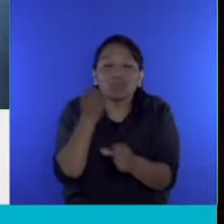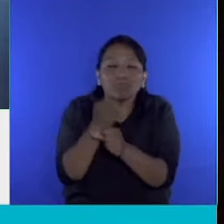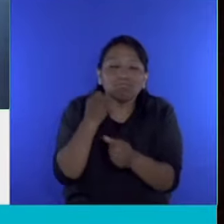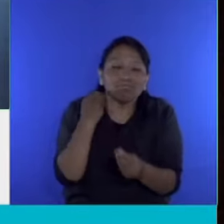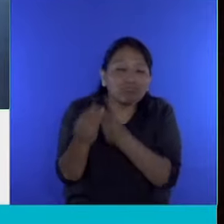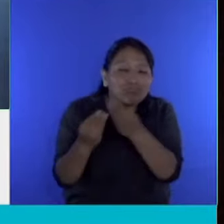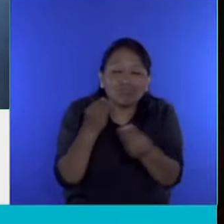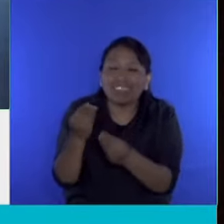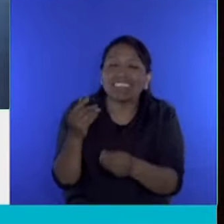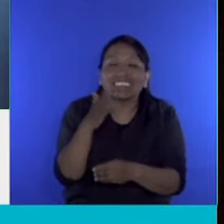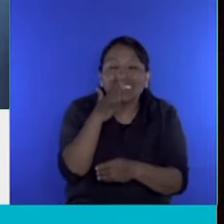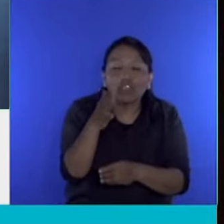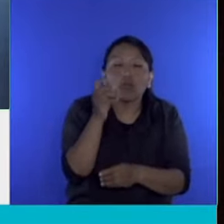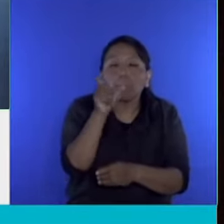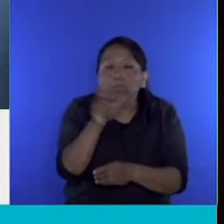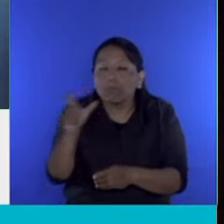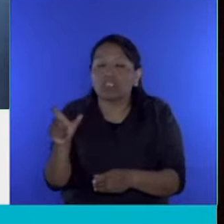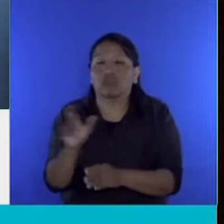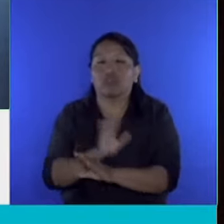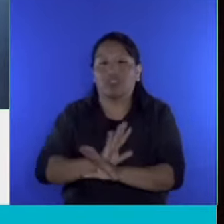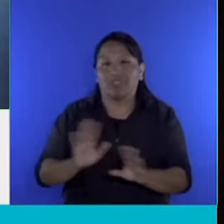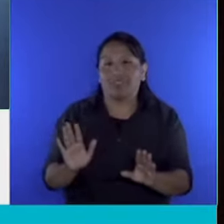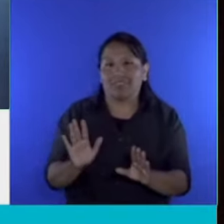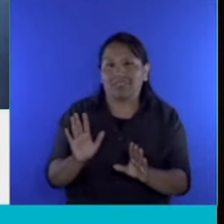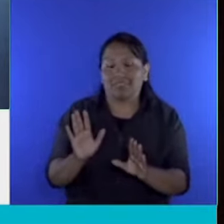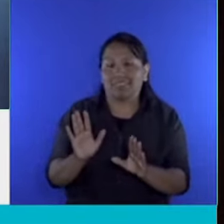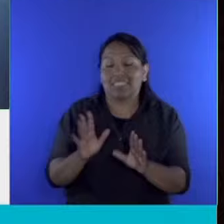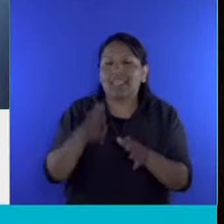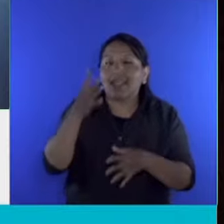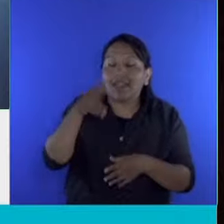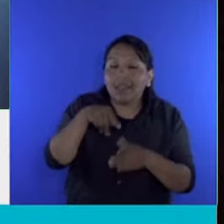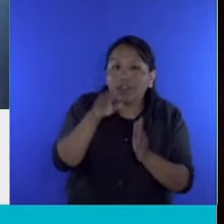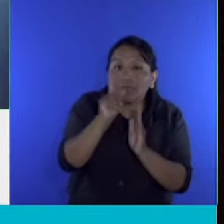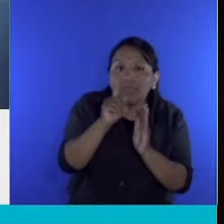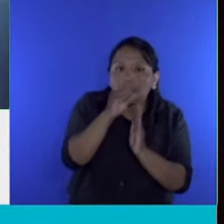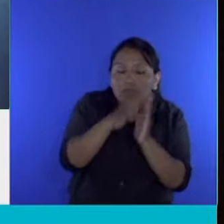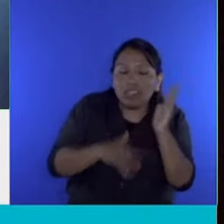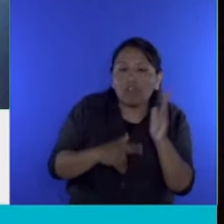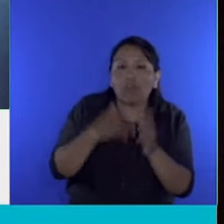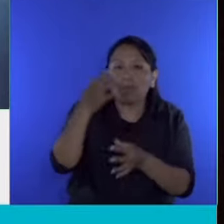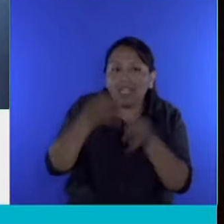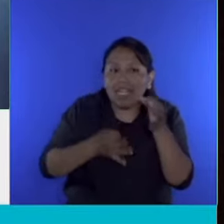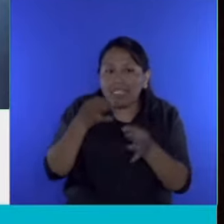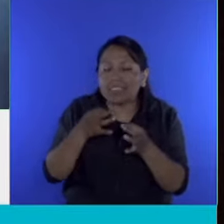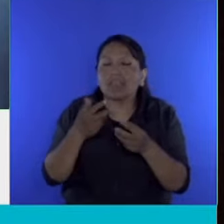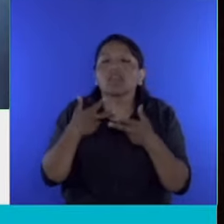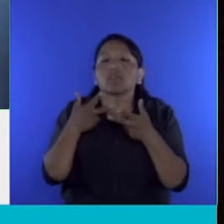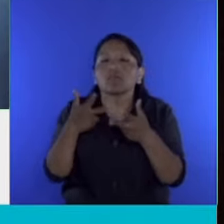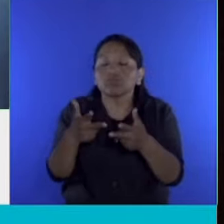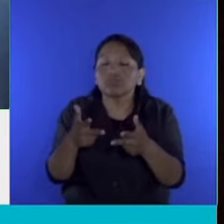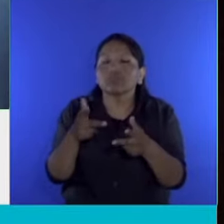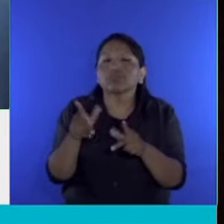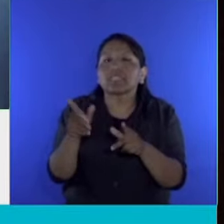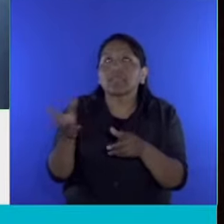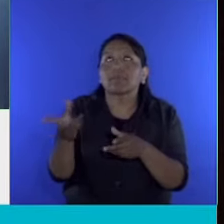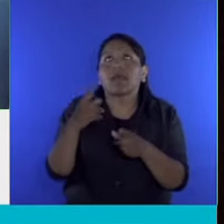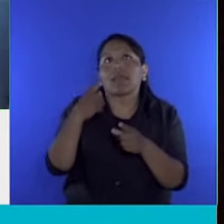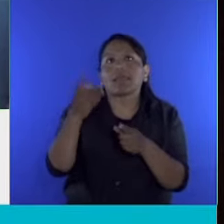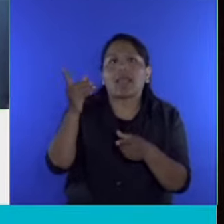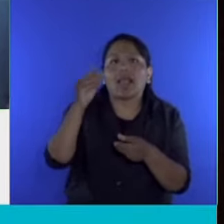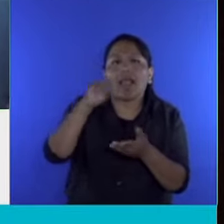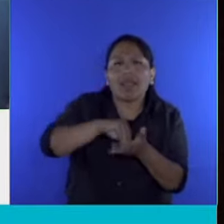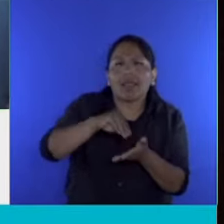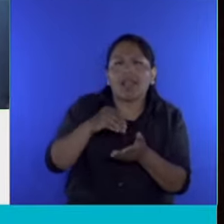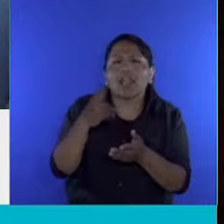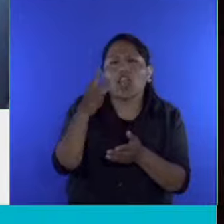directo a 5000 personas con estos datos y el análisis de este informe del bit debemos decir que a estos hay que sumarle entre